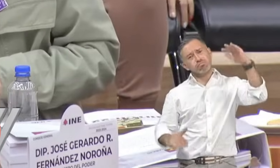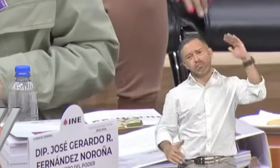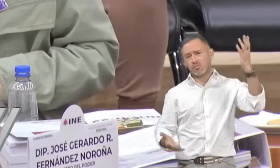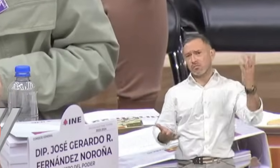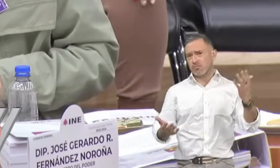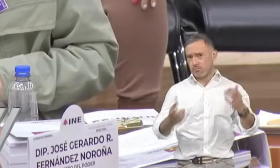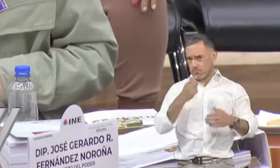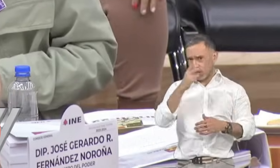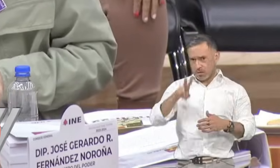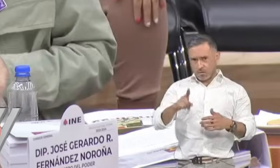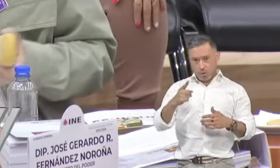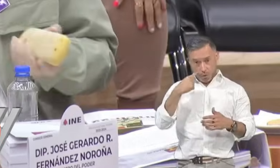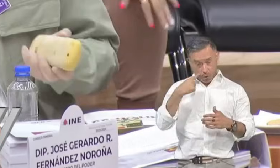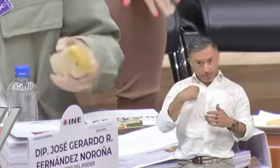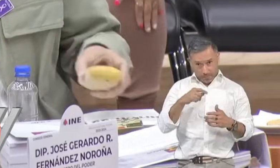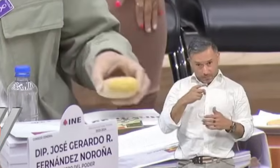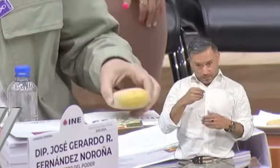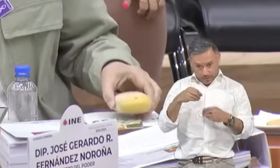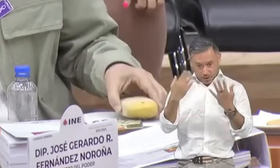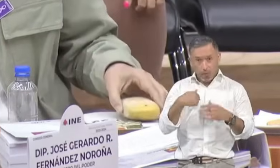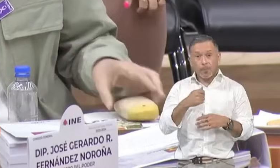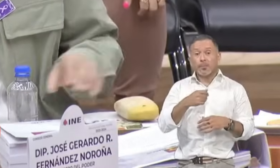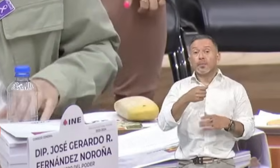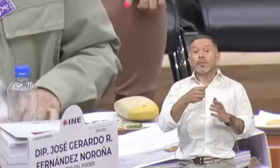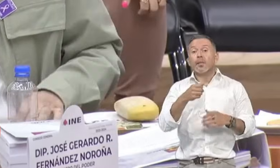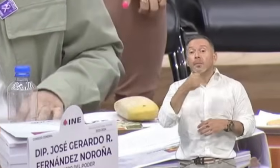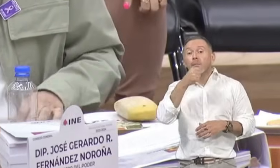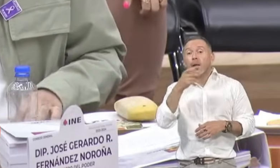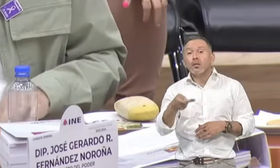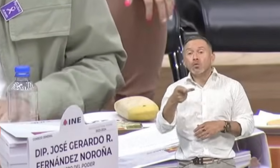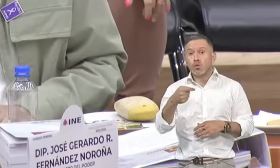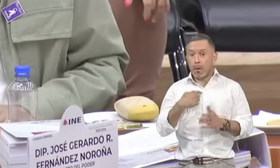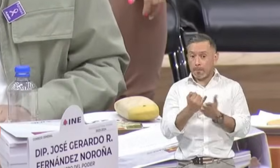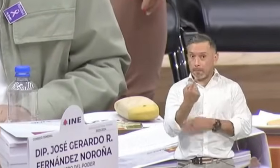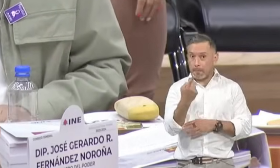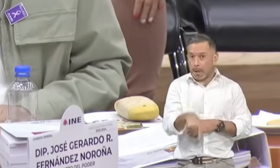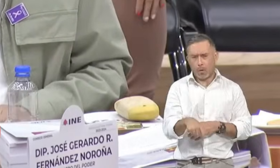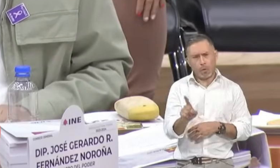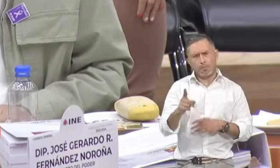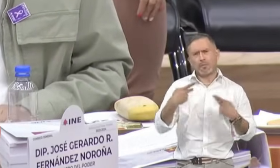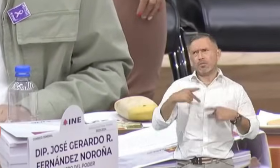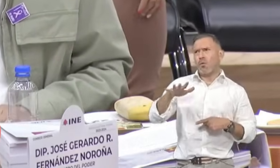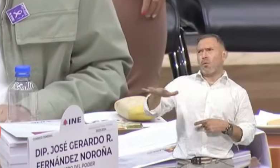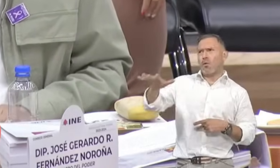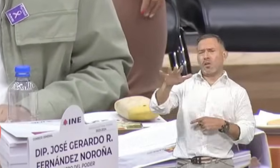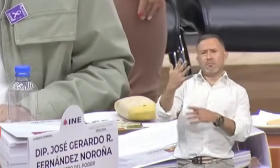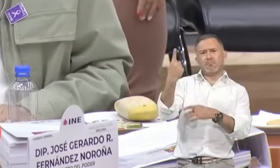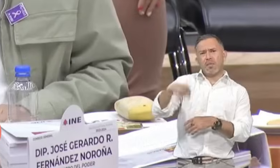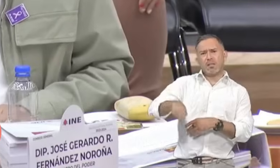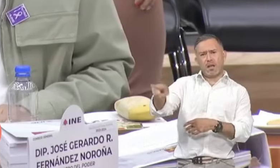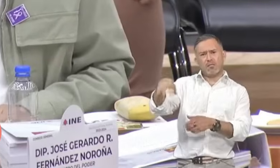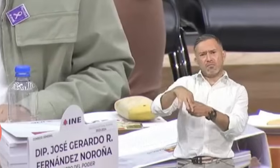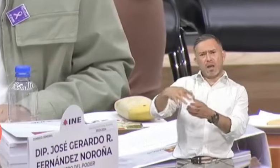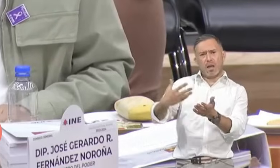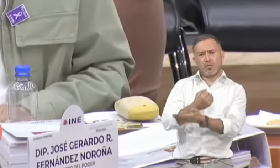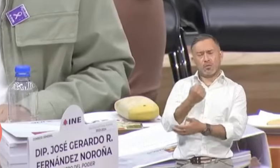las encuestas no deciden, quien decide es la población. Pero fíjense, hubo una sesión aquí del INE donde yo hice una aseveración justo